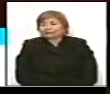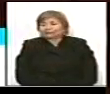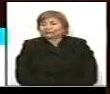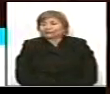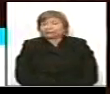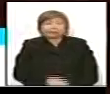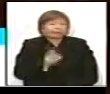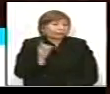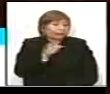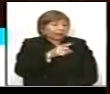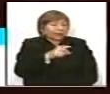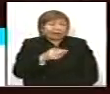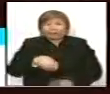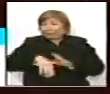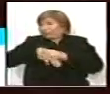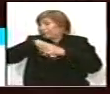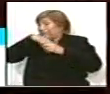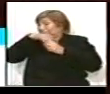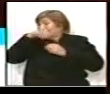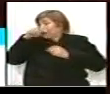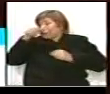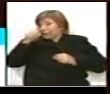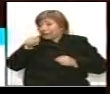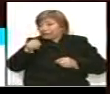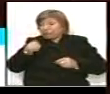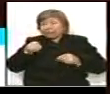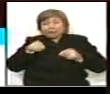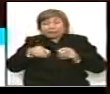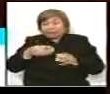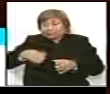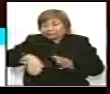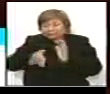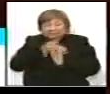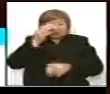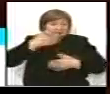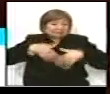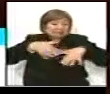Si ustedes salen de acá y el papelito se va